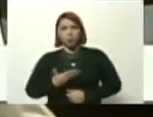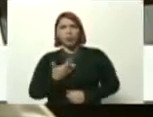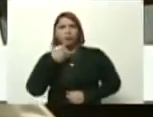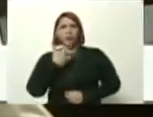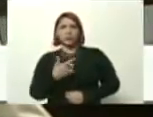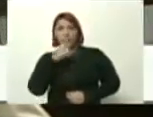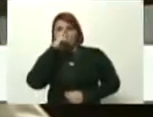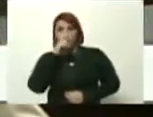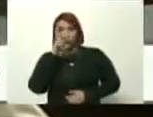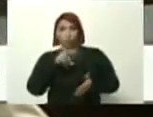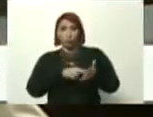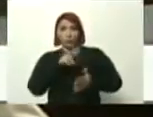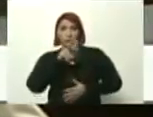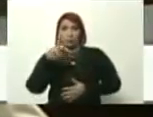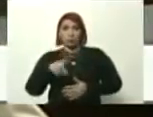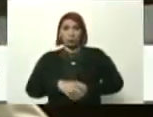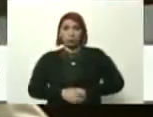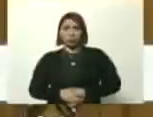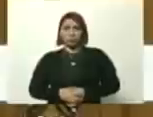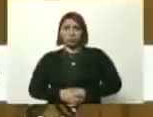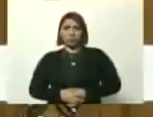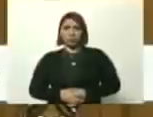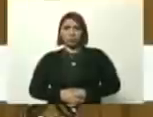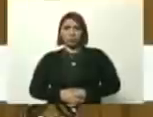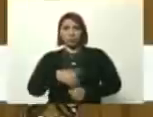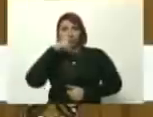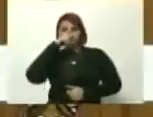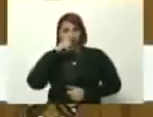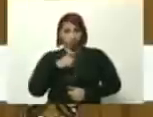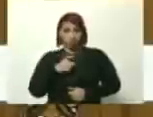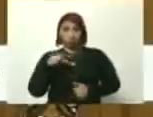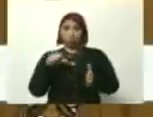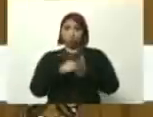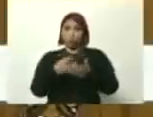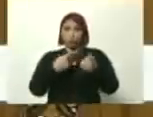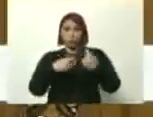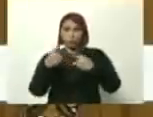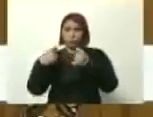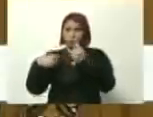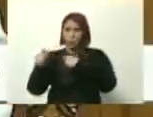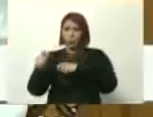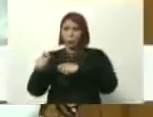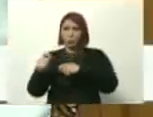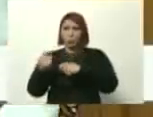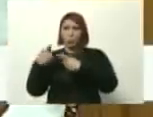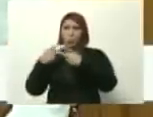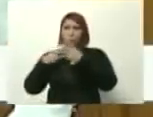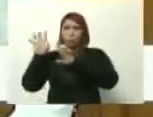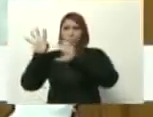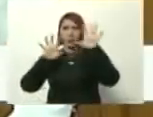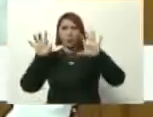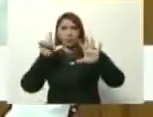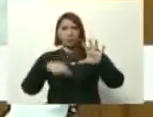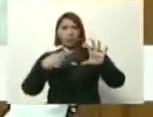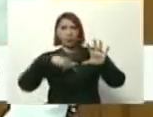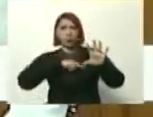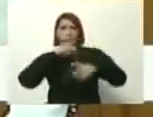que el año 2021 ha sido un año donde el comercio exterior y nuestros productores